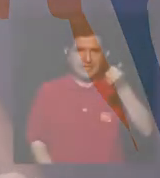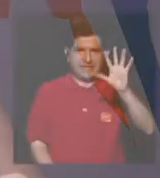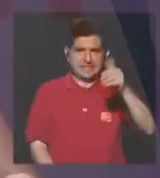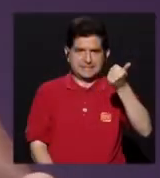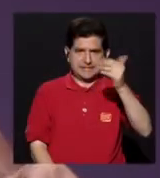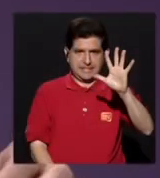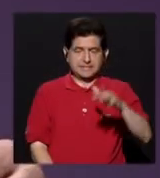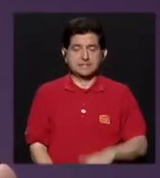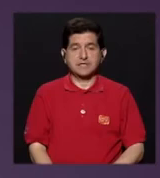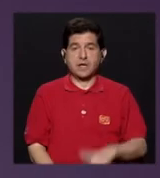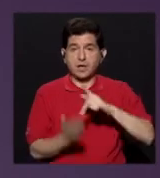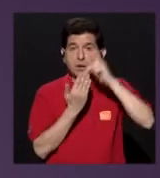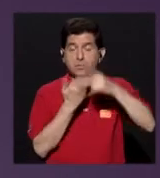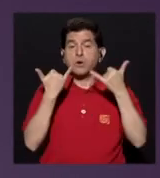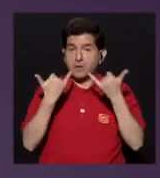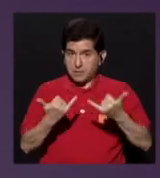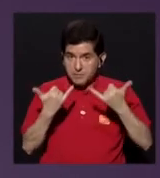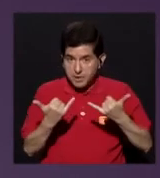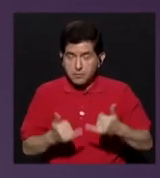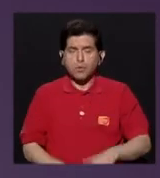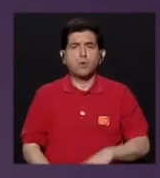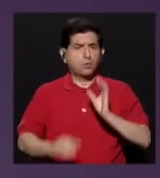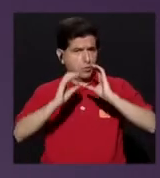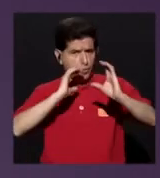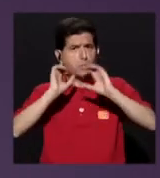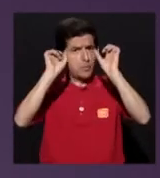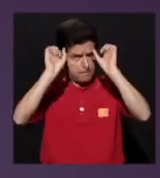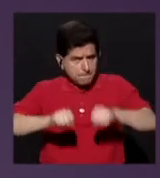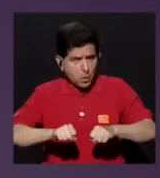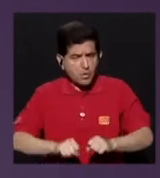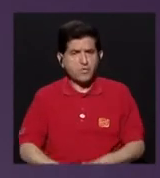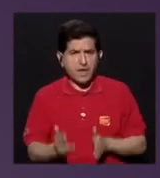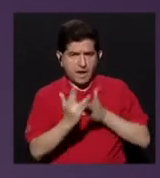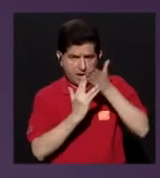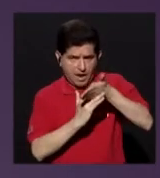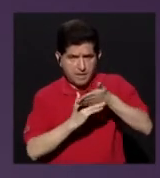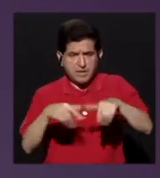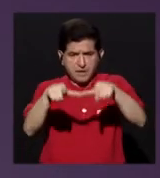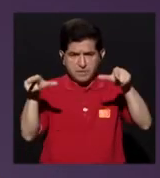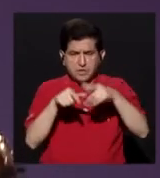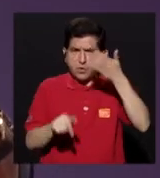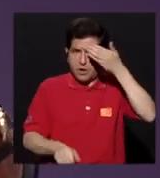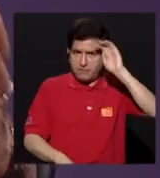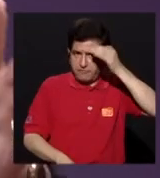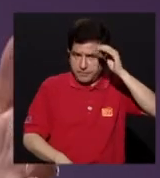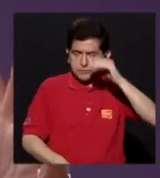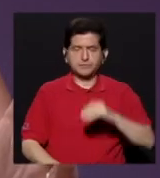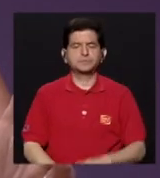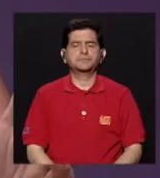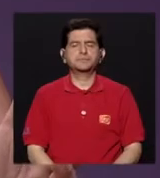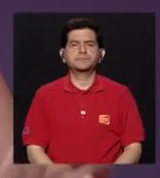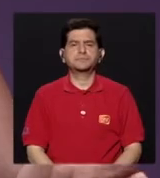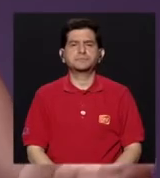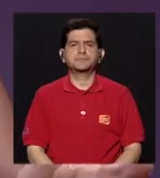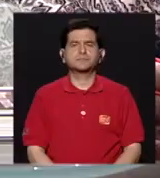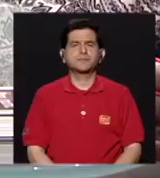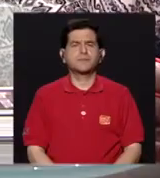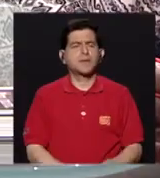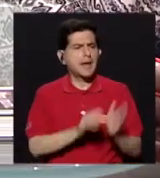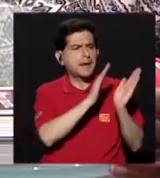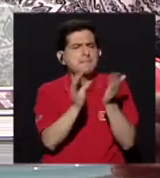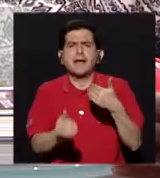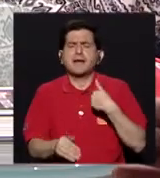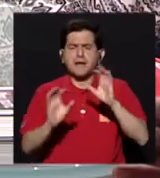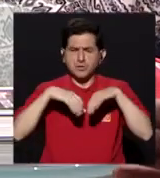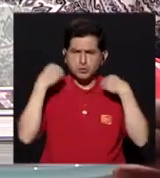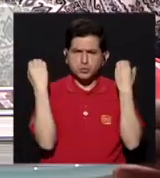(1515) estamos en vivo. También puede comunicarse mediante nuestra página de Facebook. ¿Qué planes tienen